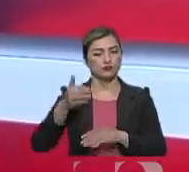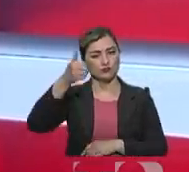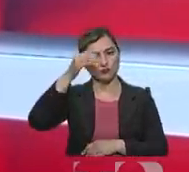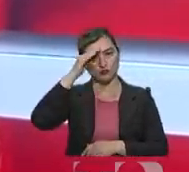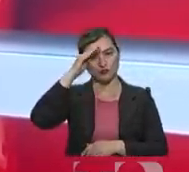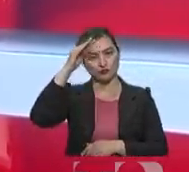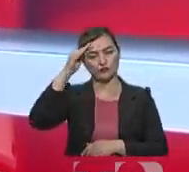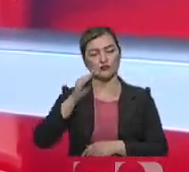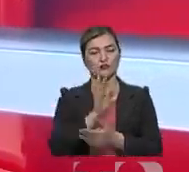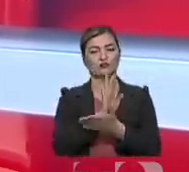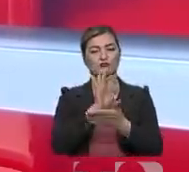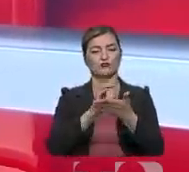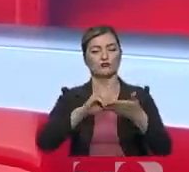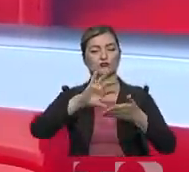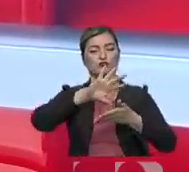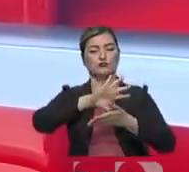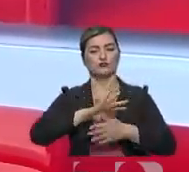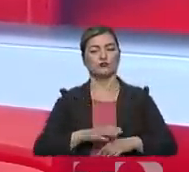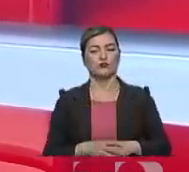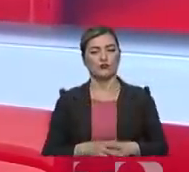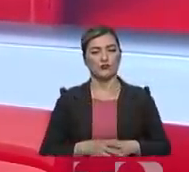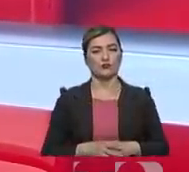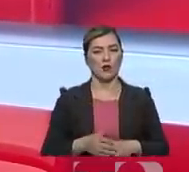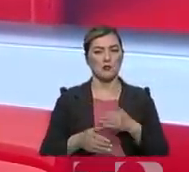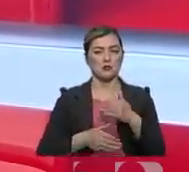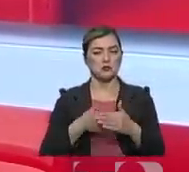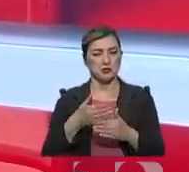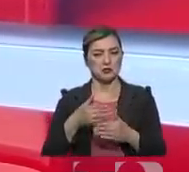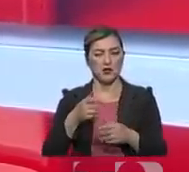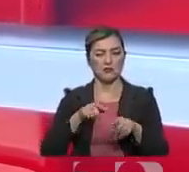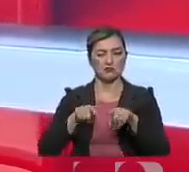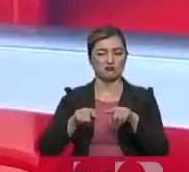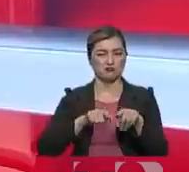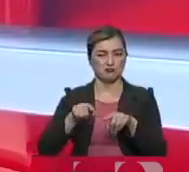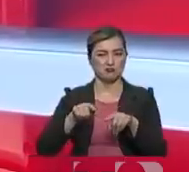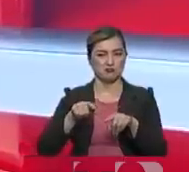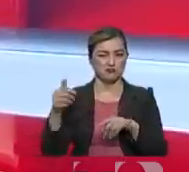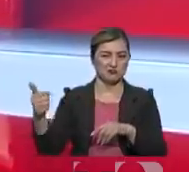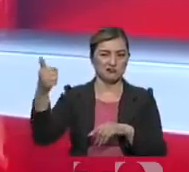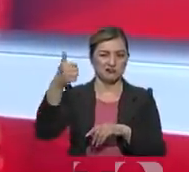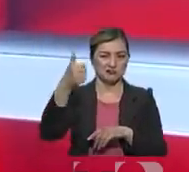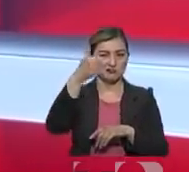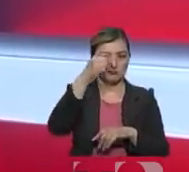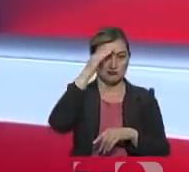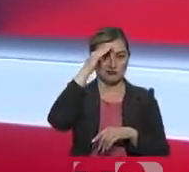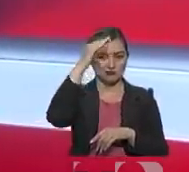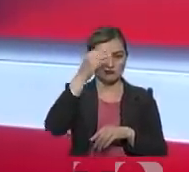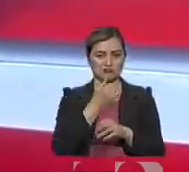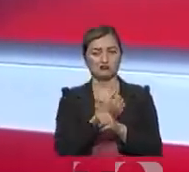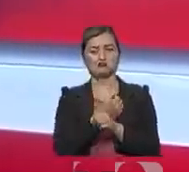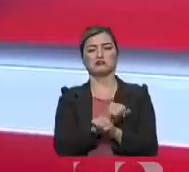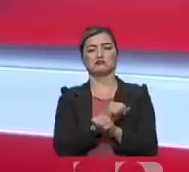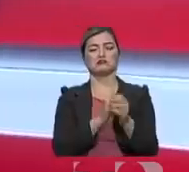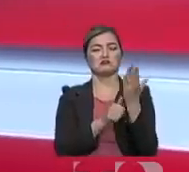de la policía compareció ante la Asamblea Nacional y defendió el proceso que se realizó para el concurso de ascenso de generales. La ministra de